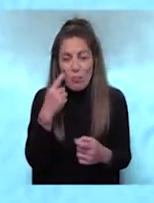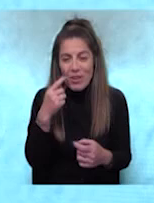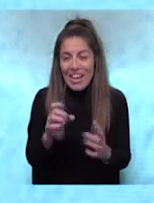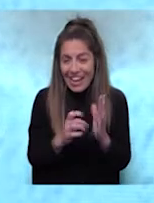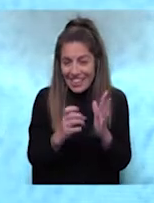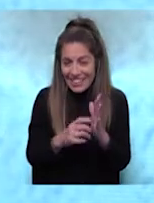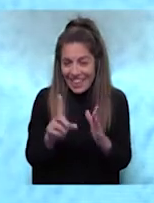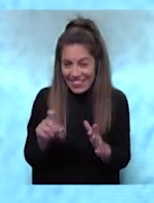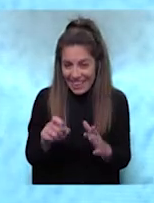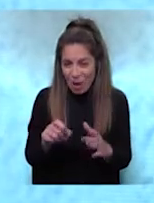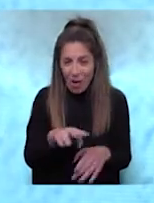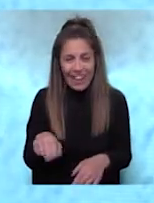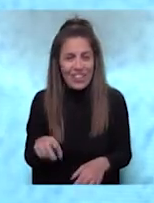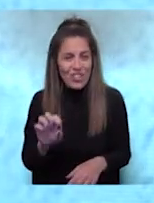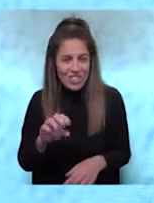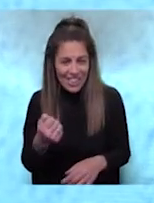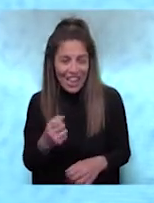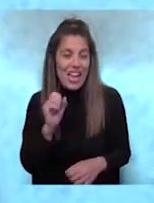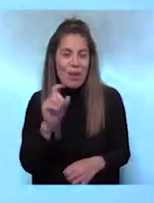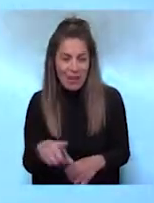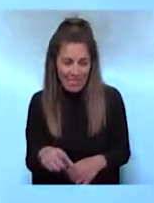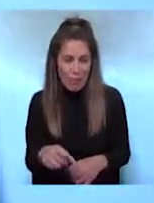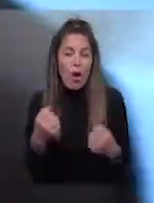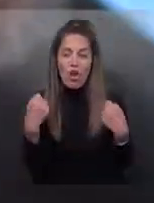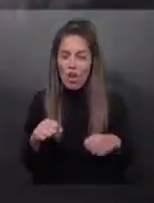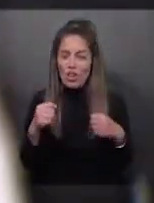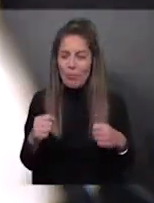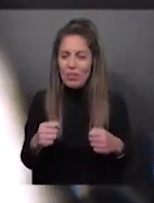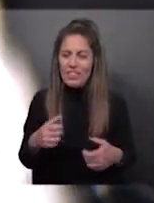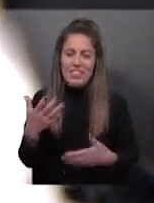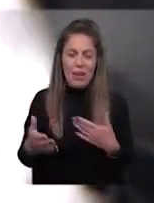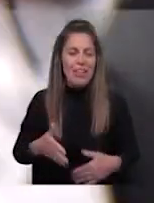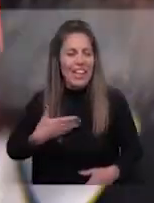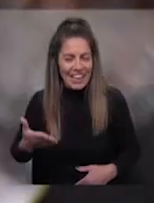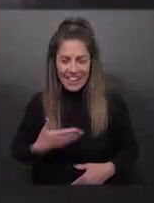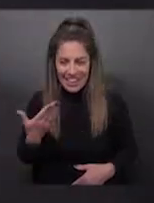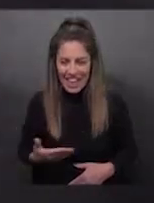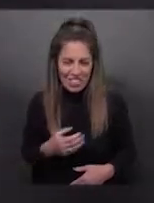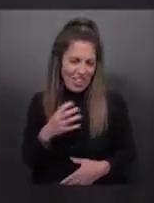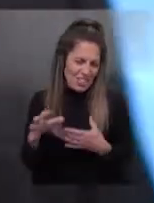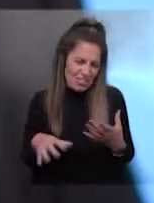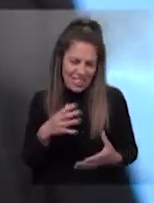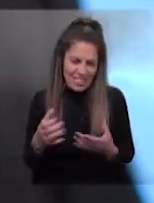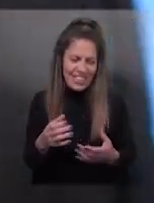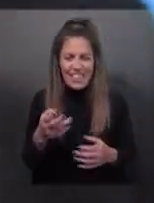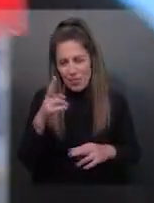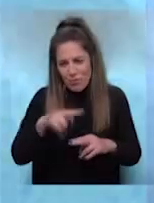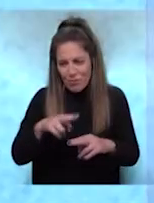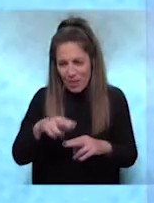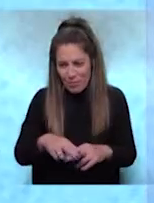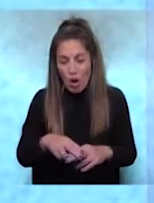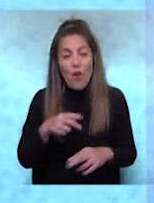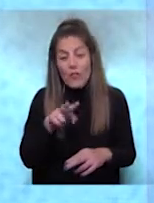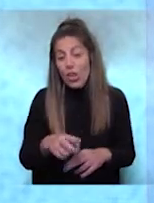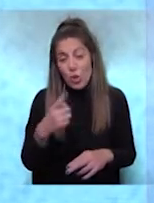calidad del agua del río Sena, que le mandamos porque los deportistas están como chinches y se pasan quejando que es un desastre y que pasan enfermos. Considerando su